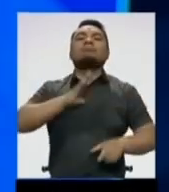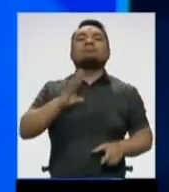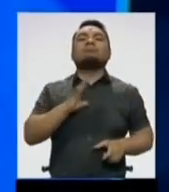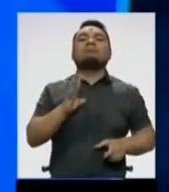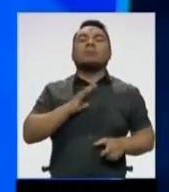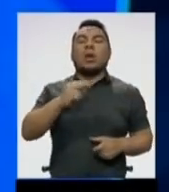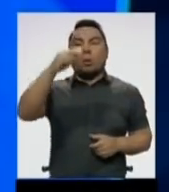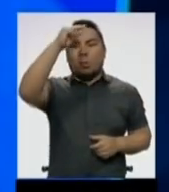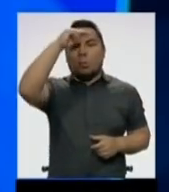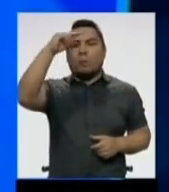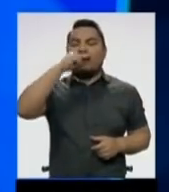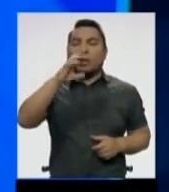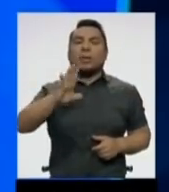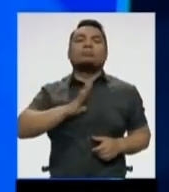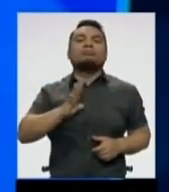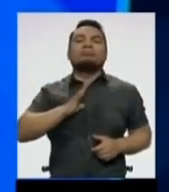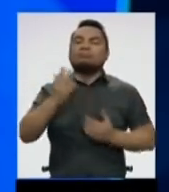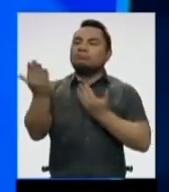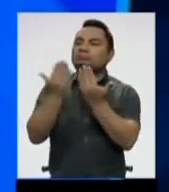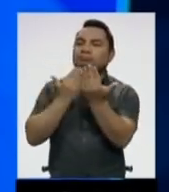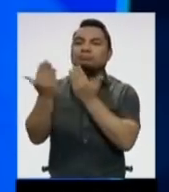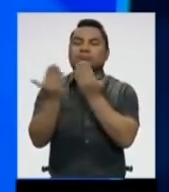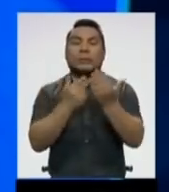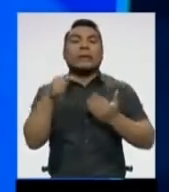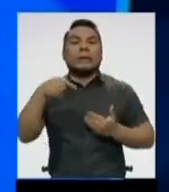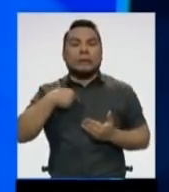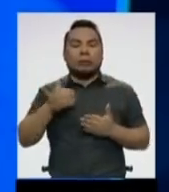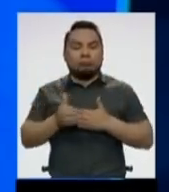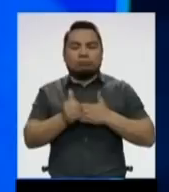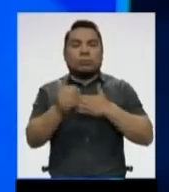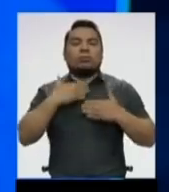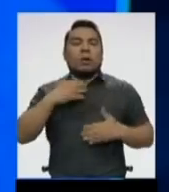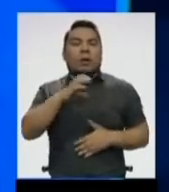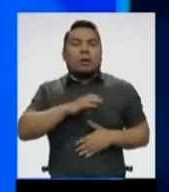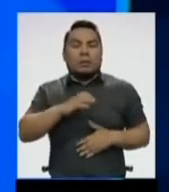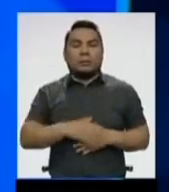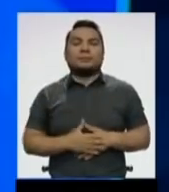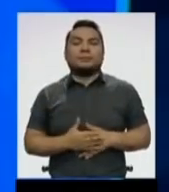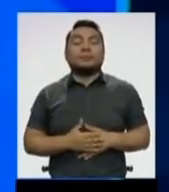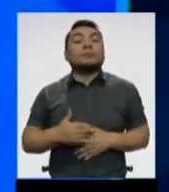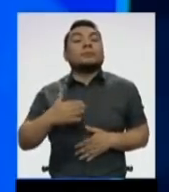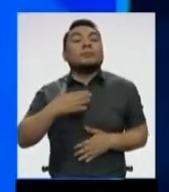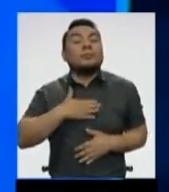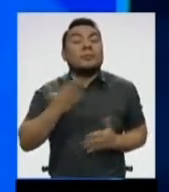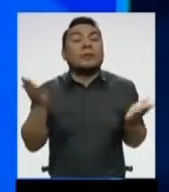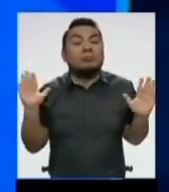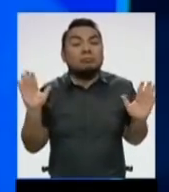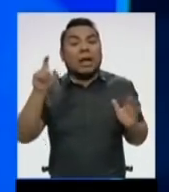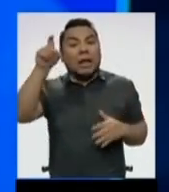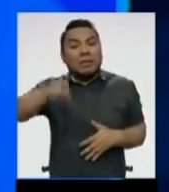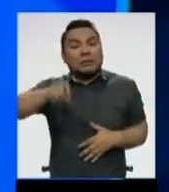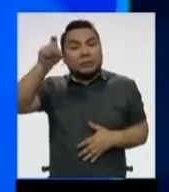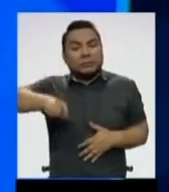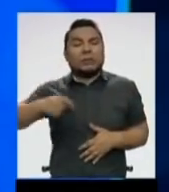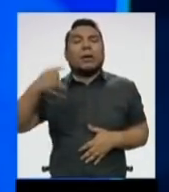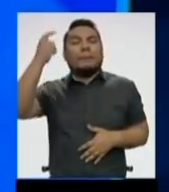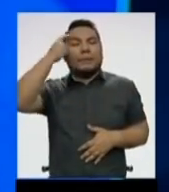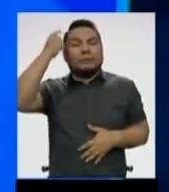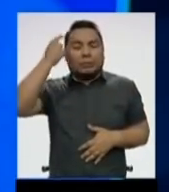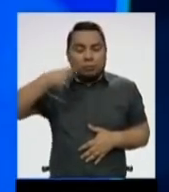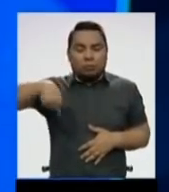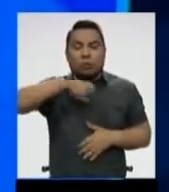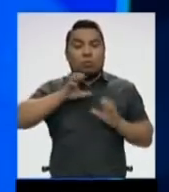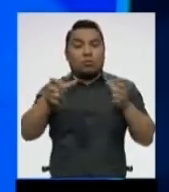seres humanos. Y eso es lo que guía mi comportamiento. Si fuese necesario, pensamos